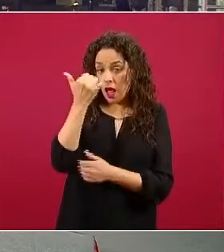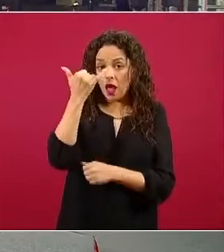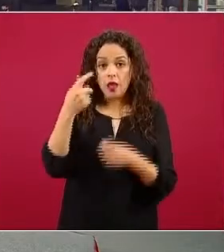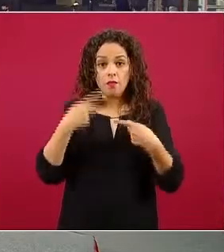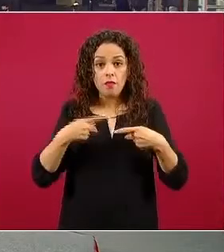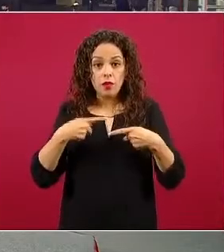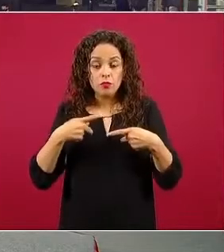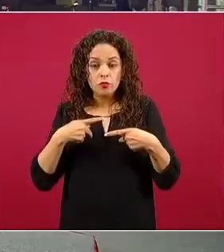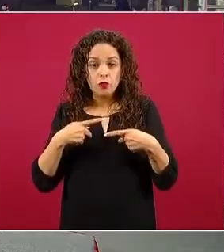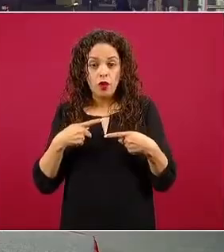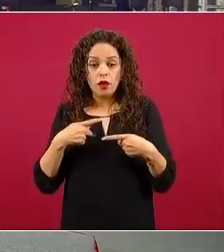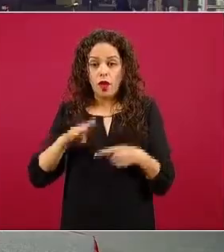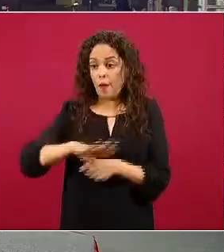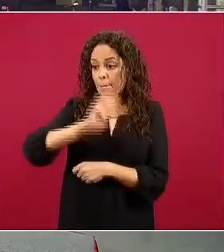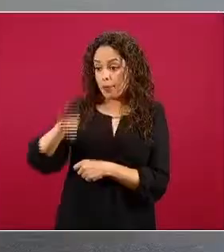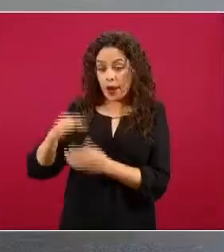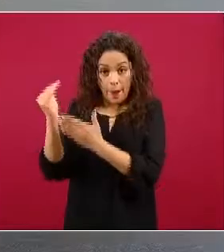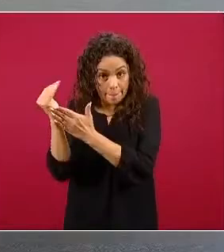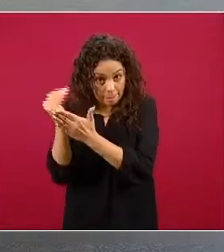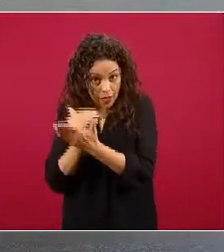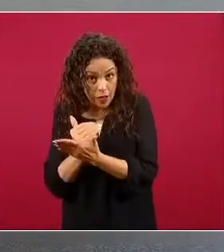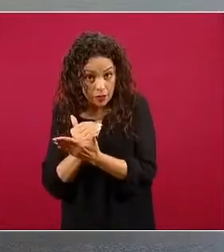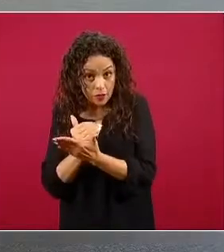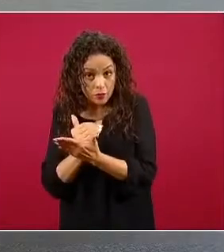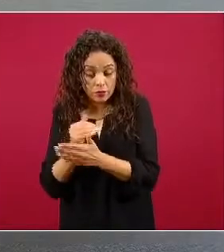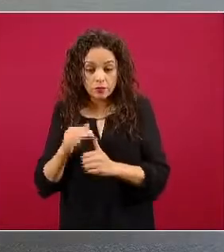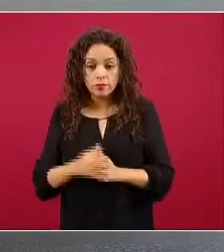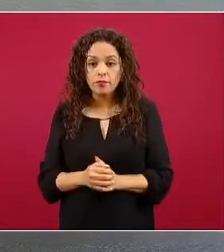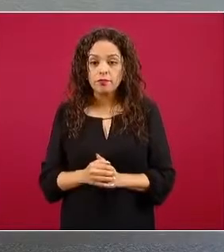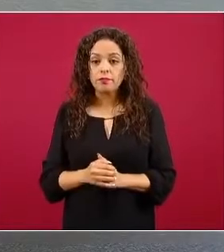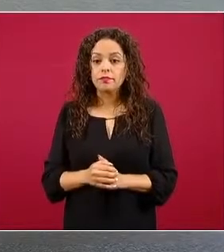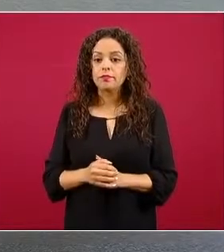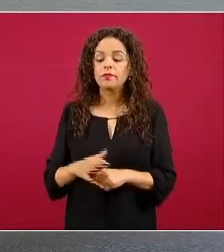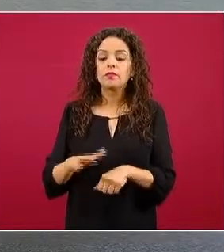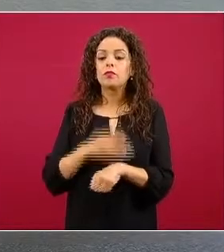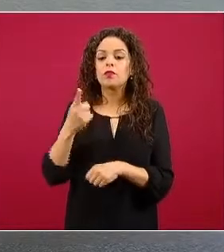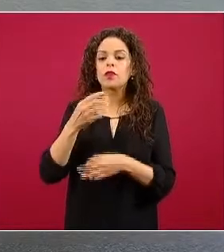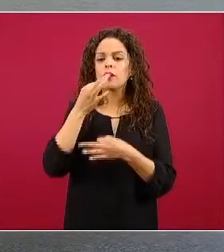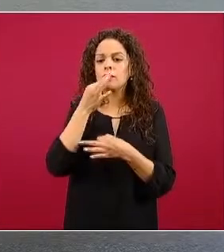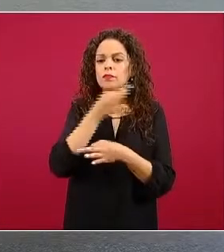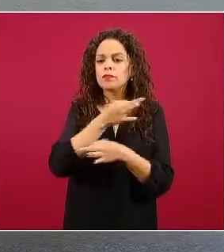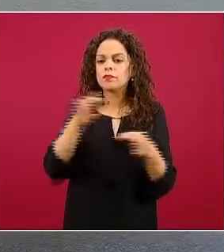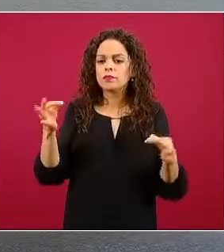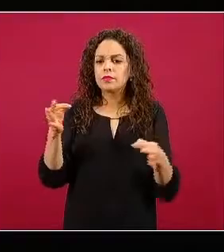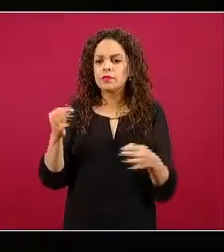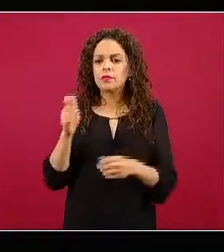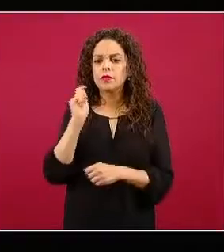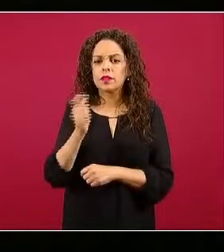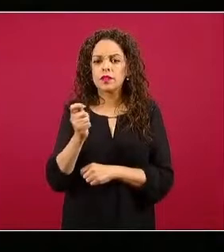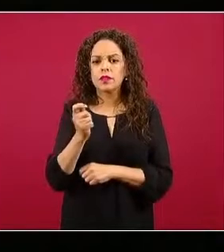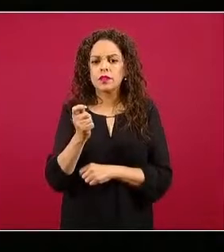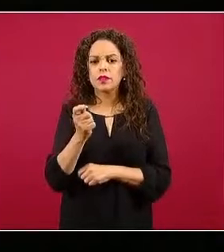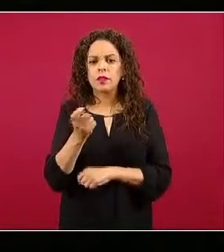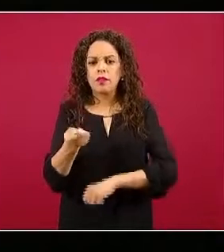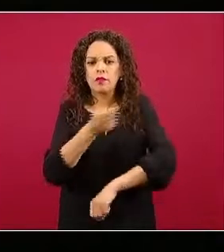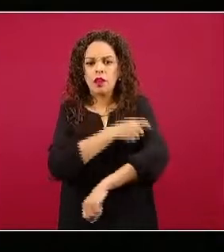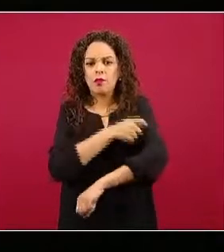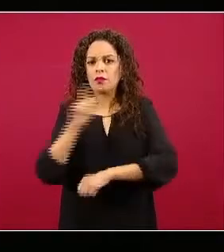la OMS lo hizo en el marco del anuncio cuando la Moderna, la vacuna candidata,